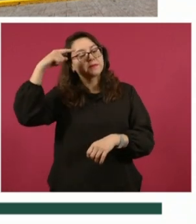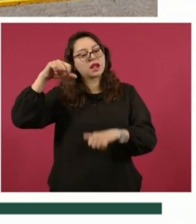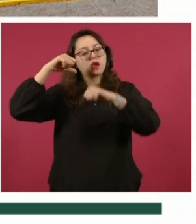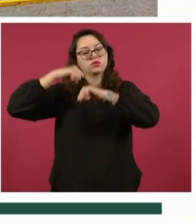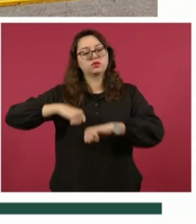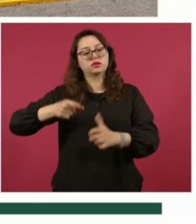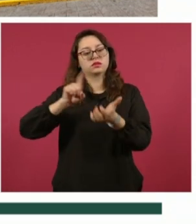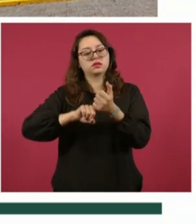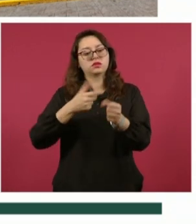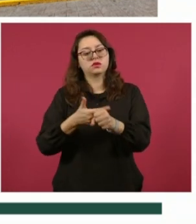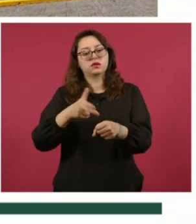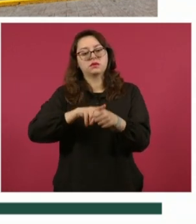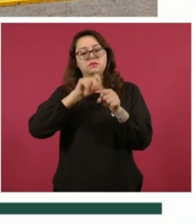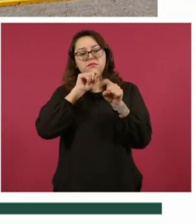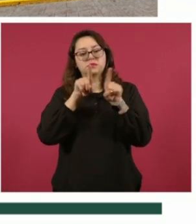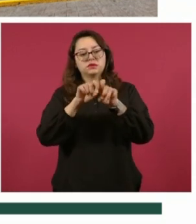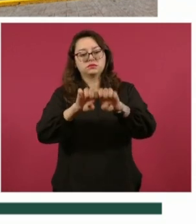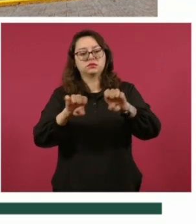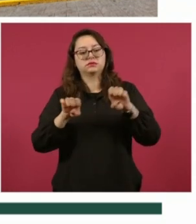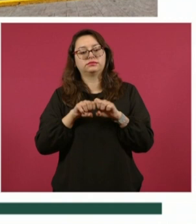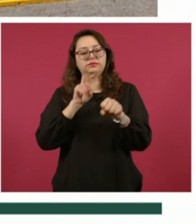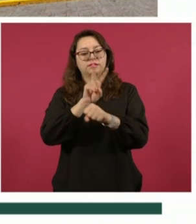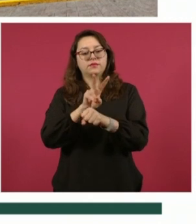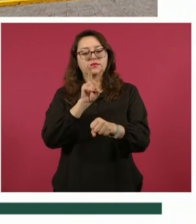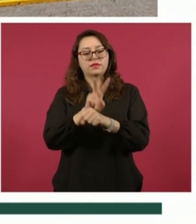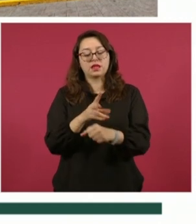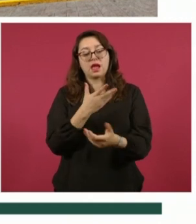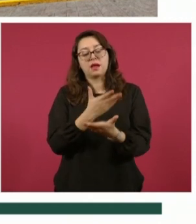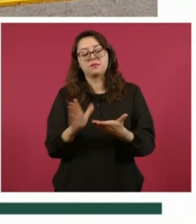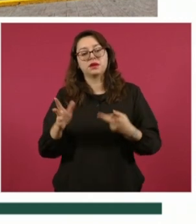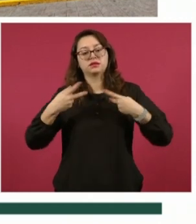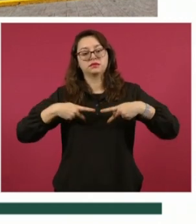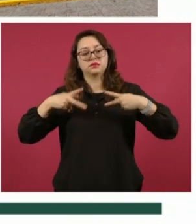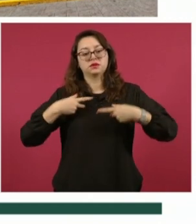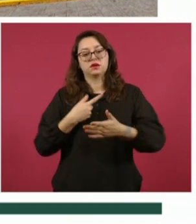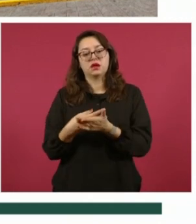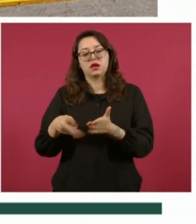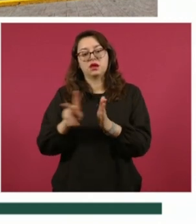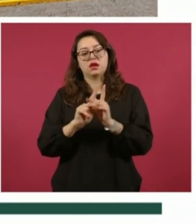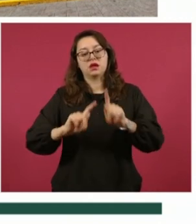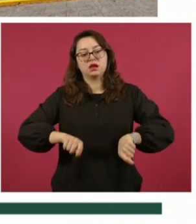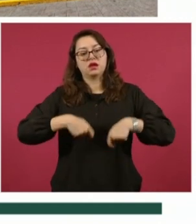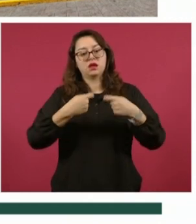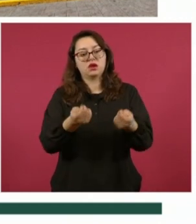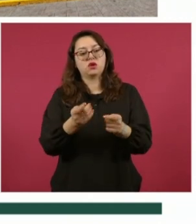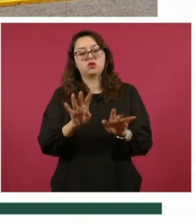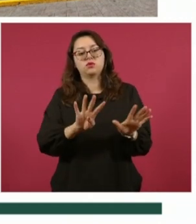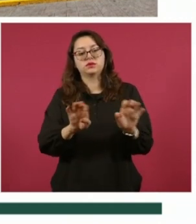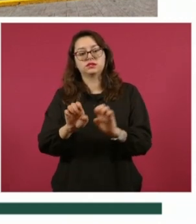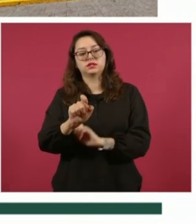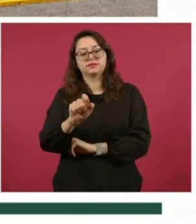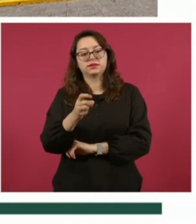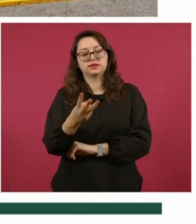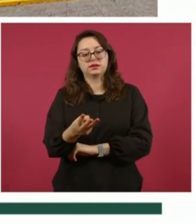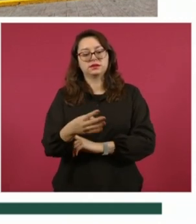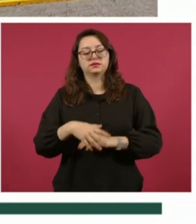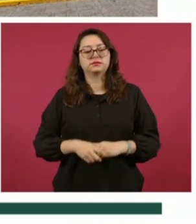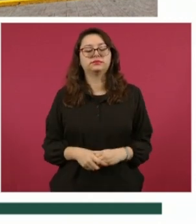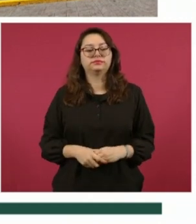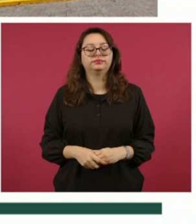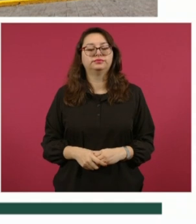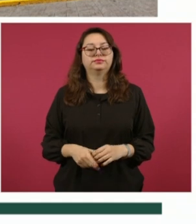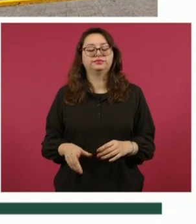de supervisión. Además, son 923 basificaciones que se harán en el mes de enero allá en Tamaulipas. En el caso de Quintana